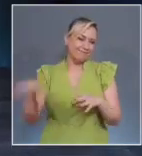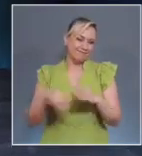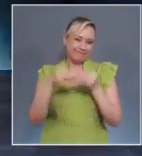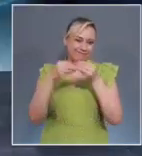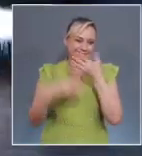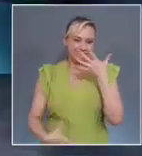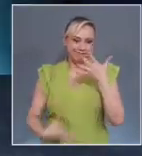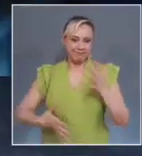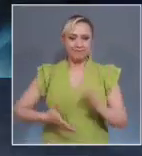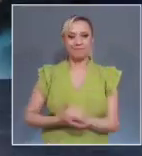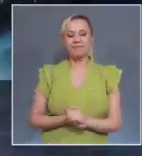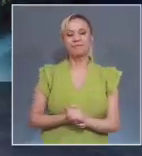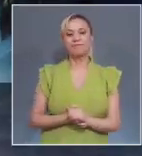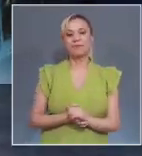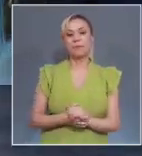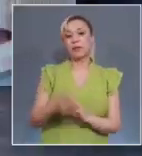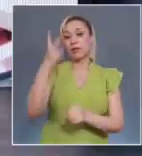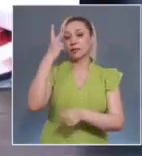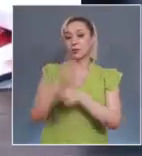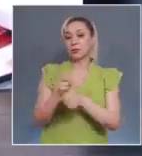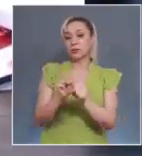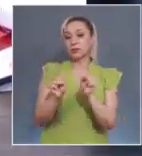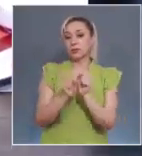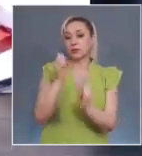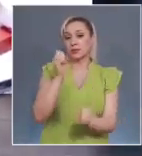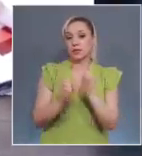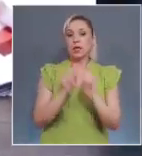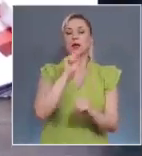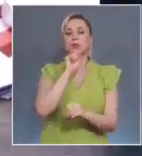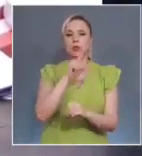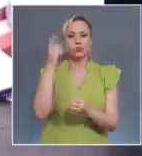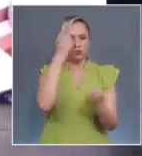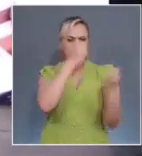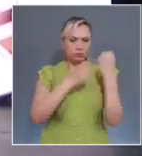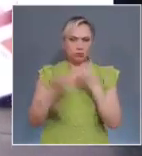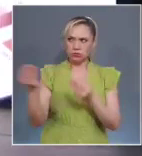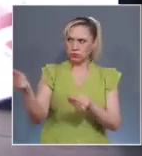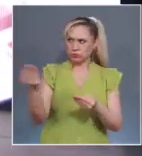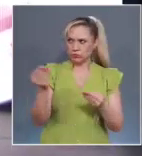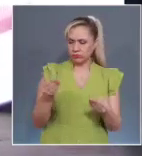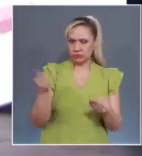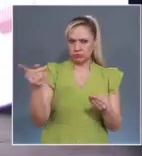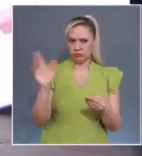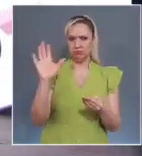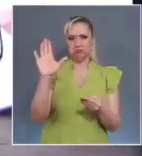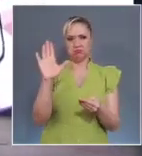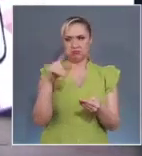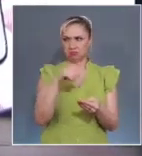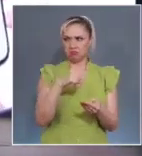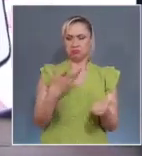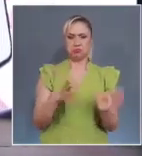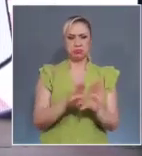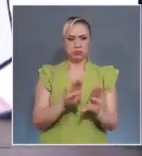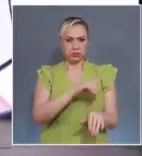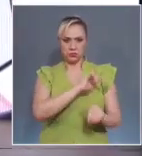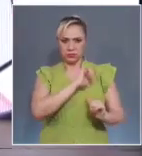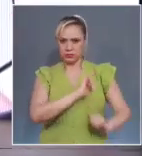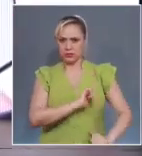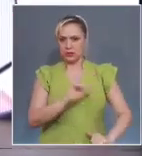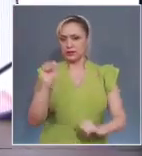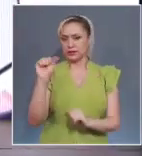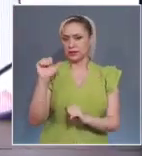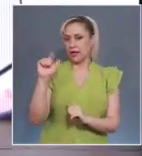La segunda sala también analizó un asunto en el que cuestionaban las atribuciones del SAT para combatir el lavado